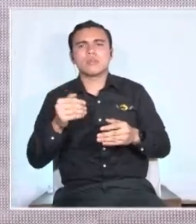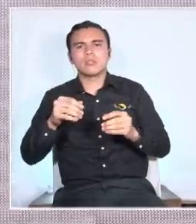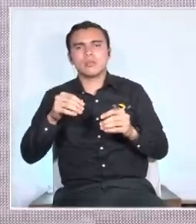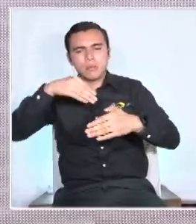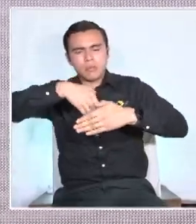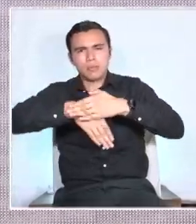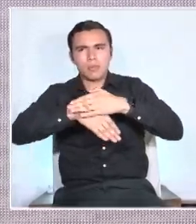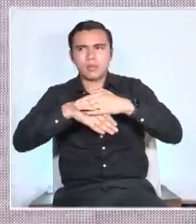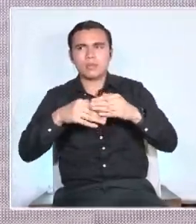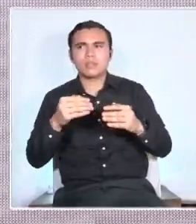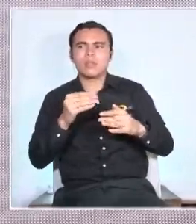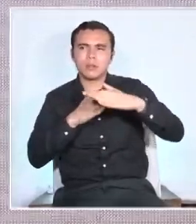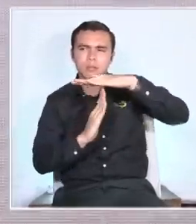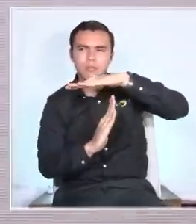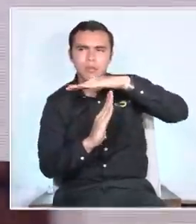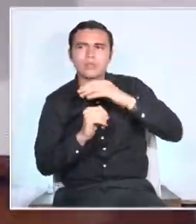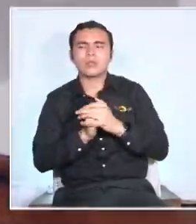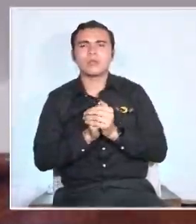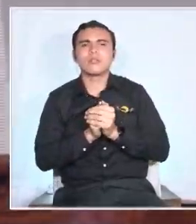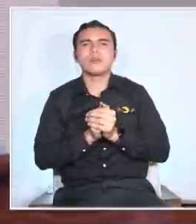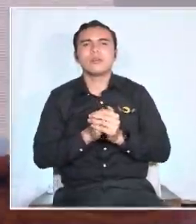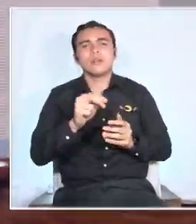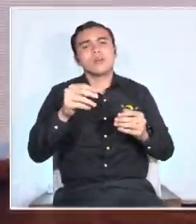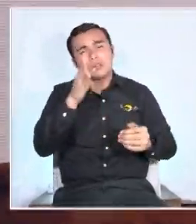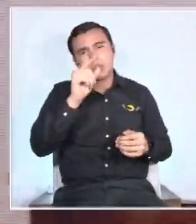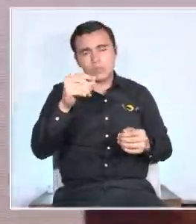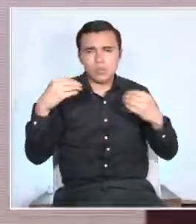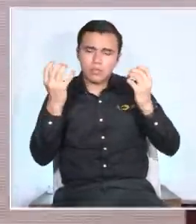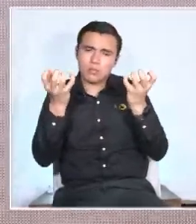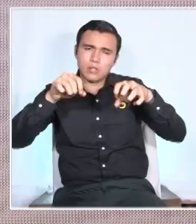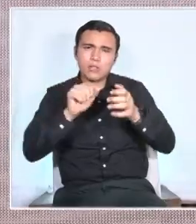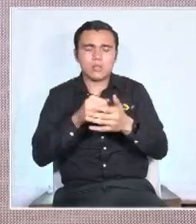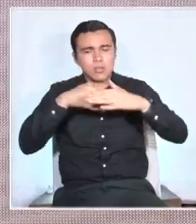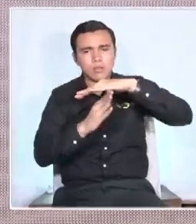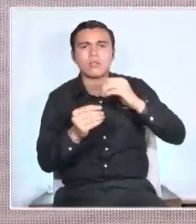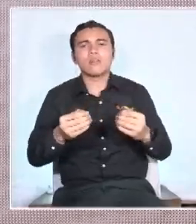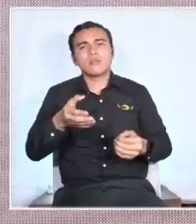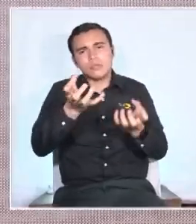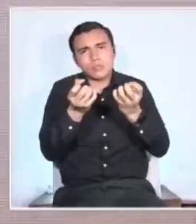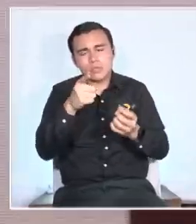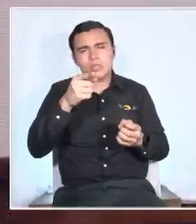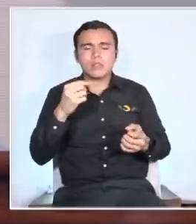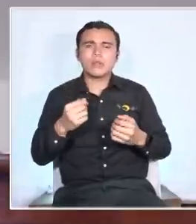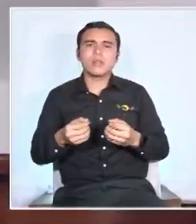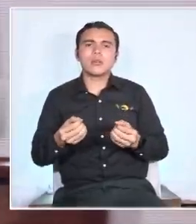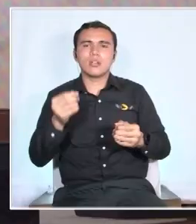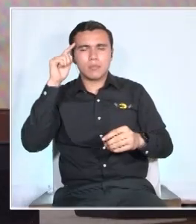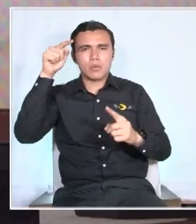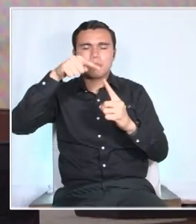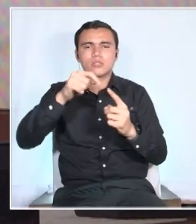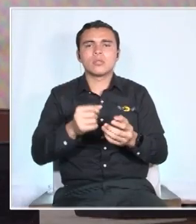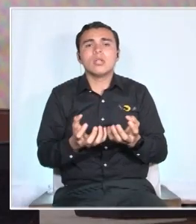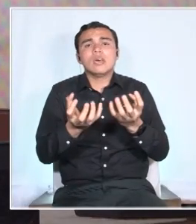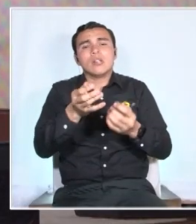cueva. Pero Dios no te quiere en la cueva. Dios te quiere en tu propósito. Dios te quiere luchando. Dios